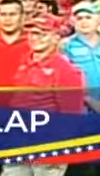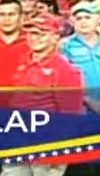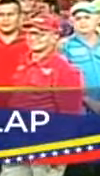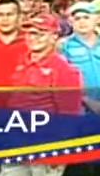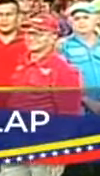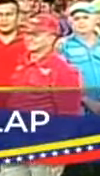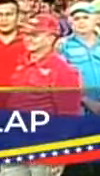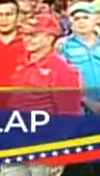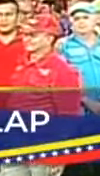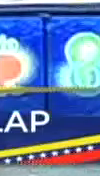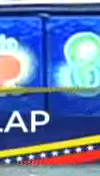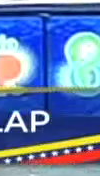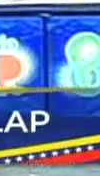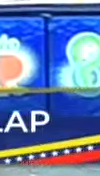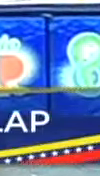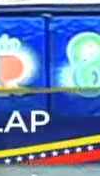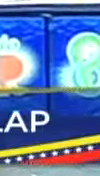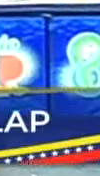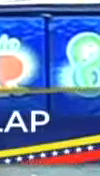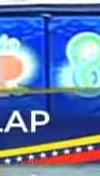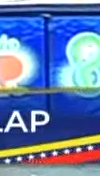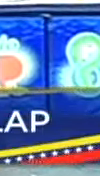Eso yo te canto,